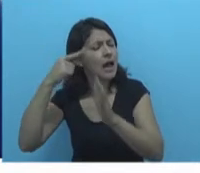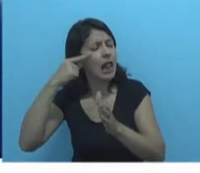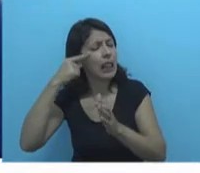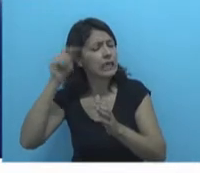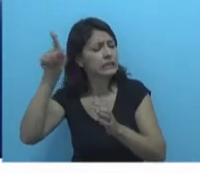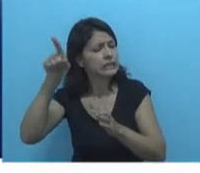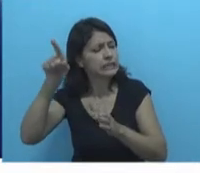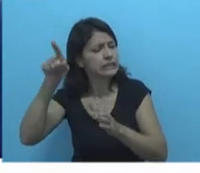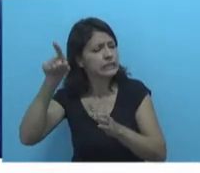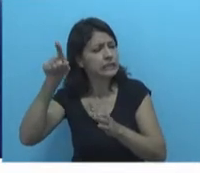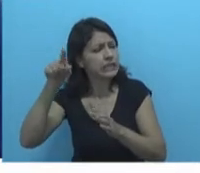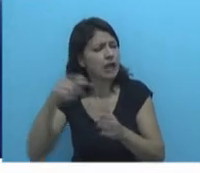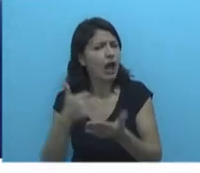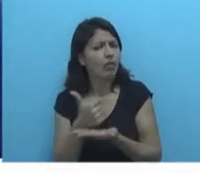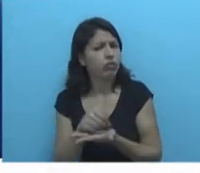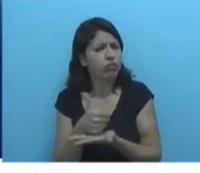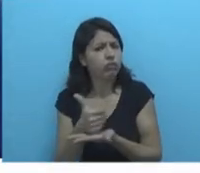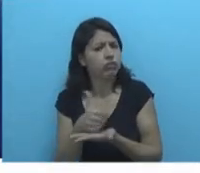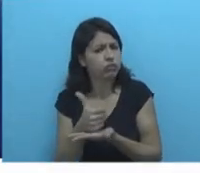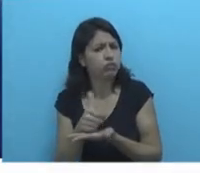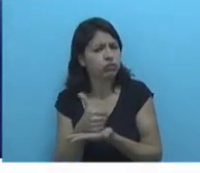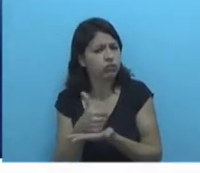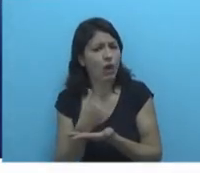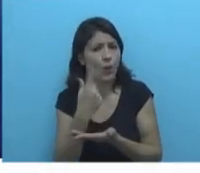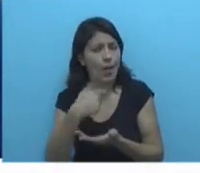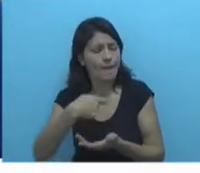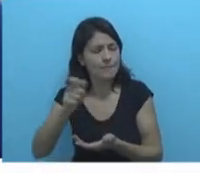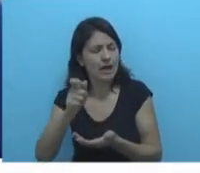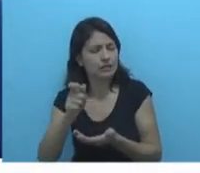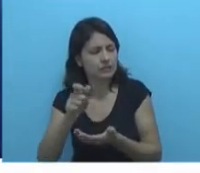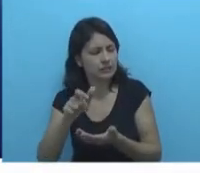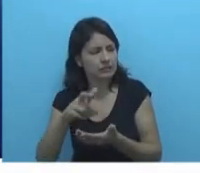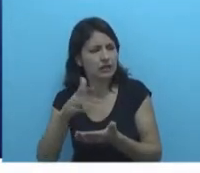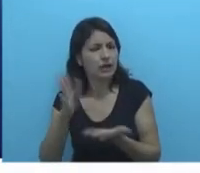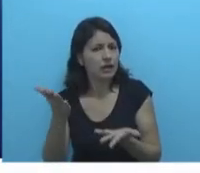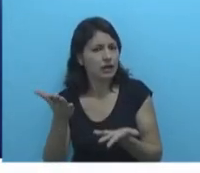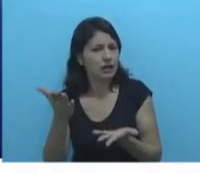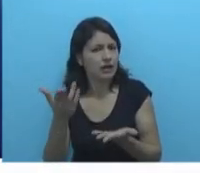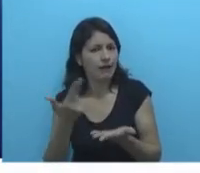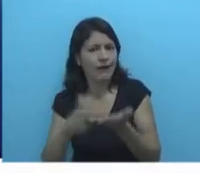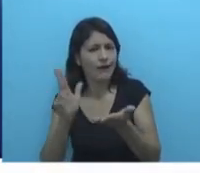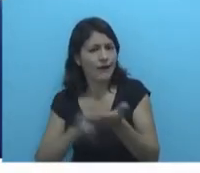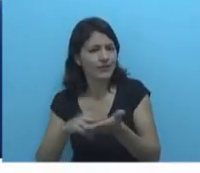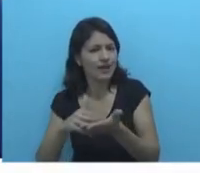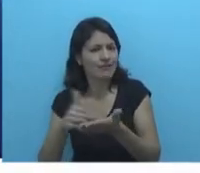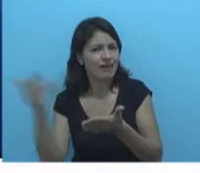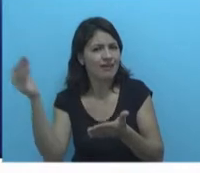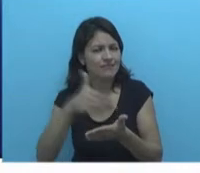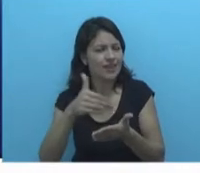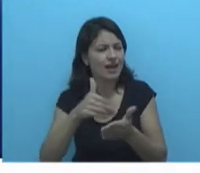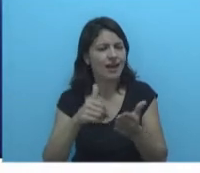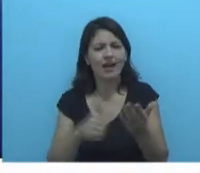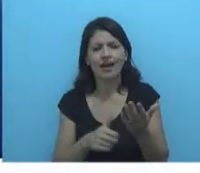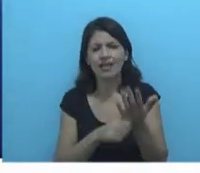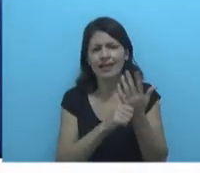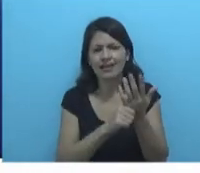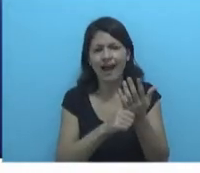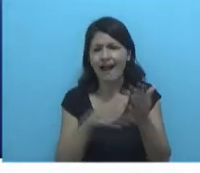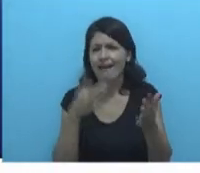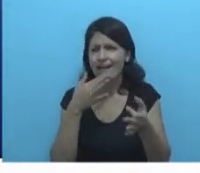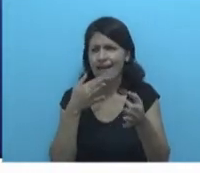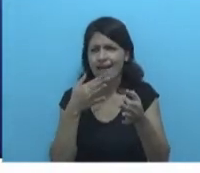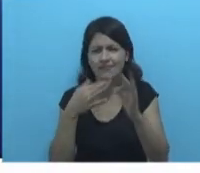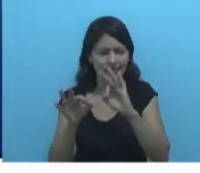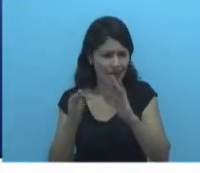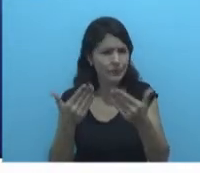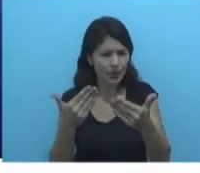carne nuevamente a nuestros frigoríficos? ¿Piensan que todo es tan sencillo? ¿Piensan que cortar esta cadena de